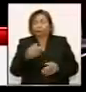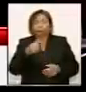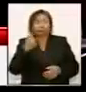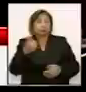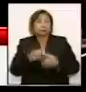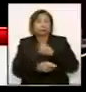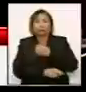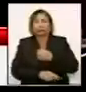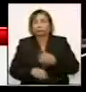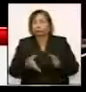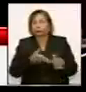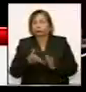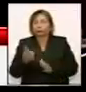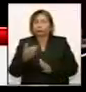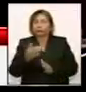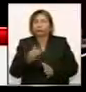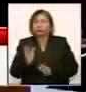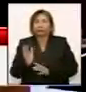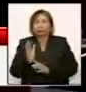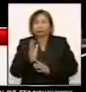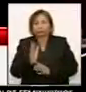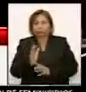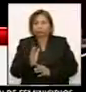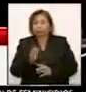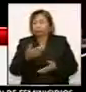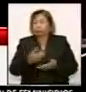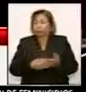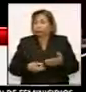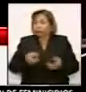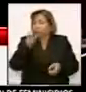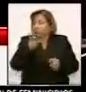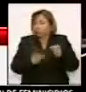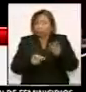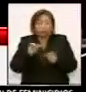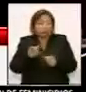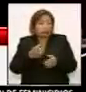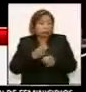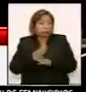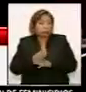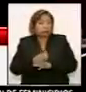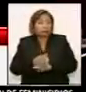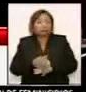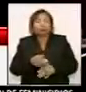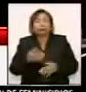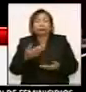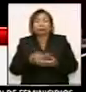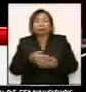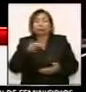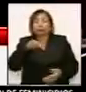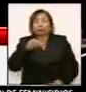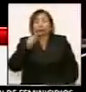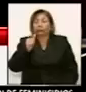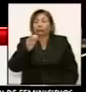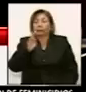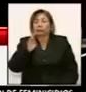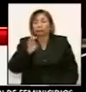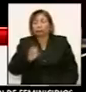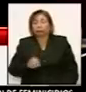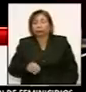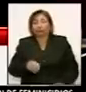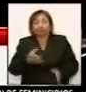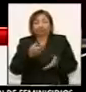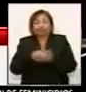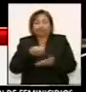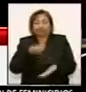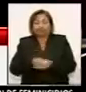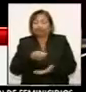extranjero. Otros directamente a través de sus representantes si hubiesen admitido. Personas vinculadas en los puntos A y B. Medidas que aseguran